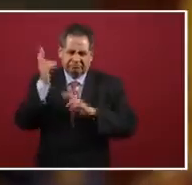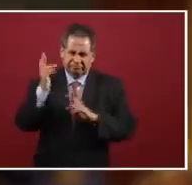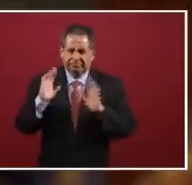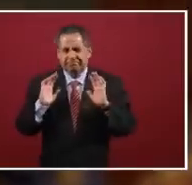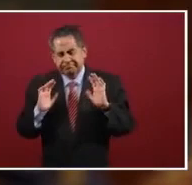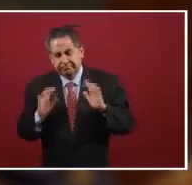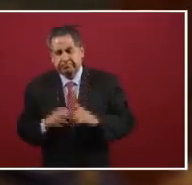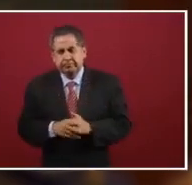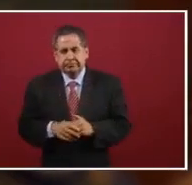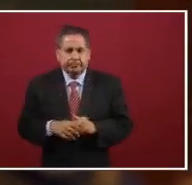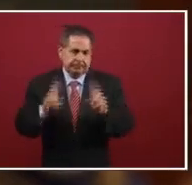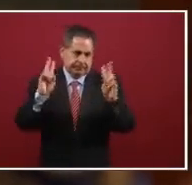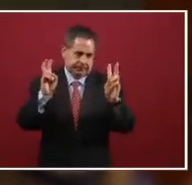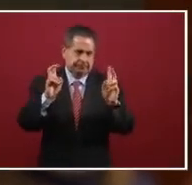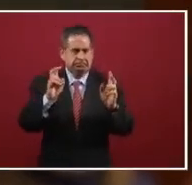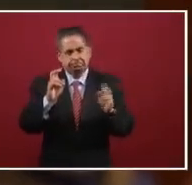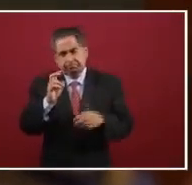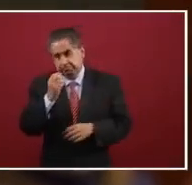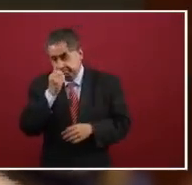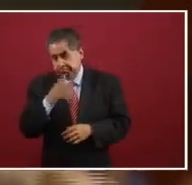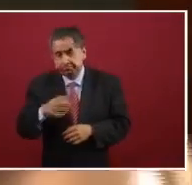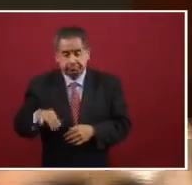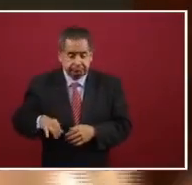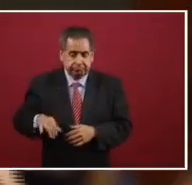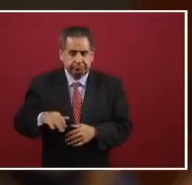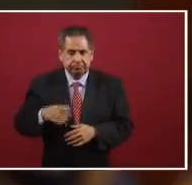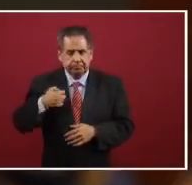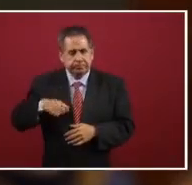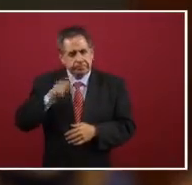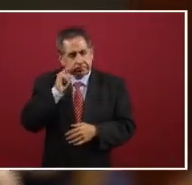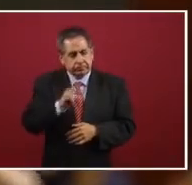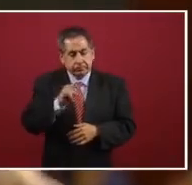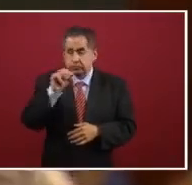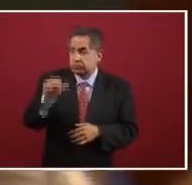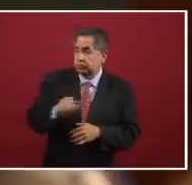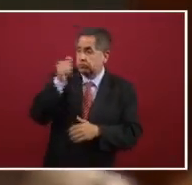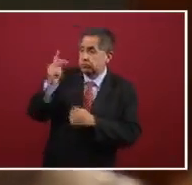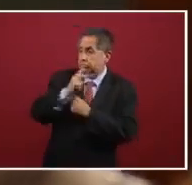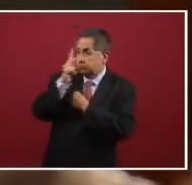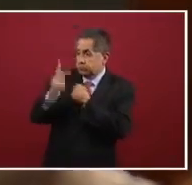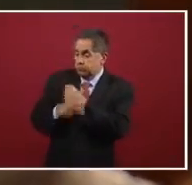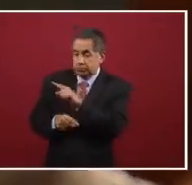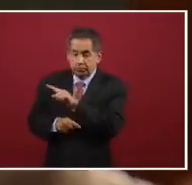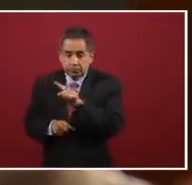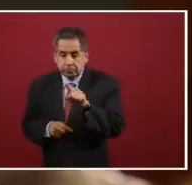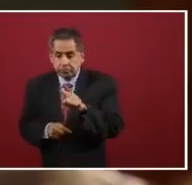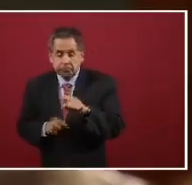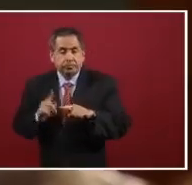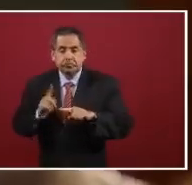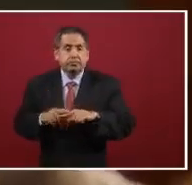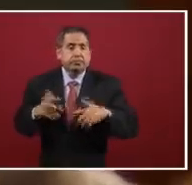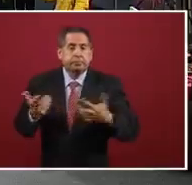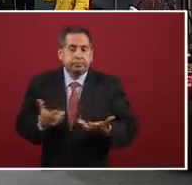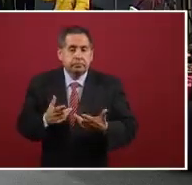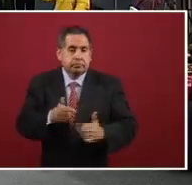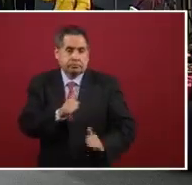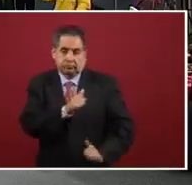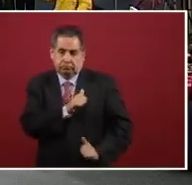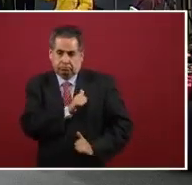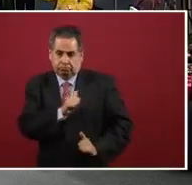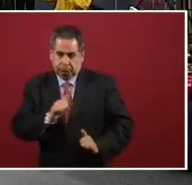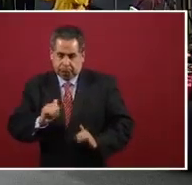Digo que el tema es fuerte e importante porque, como lo hemos visto en otros países, eso lo realizan los